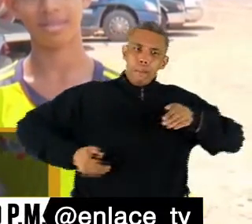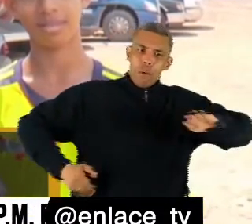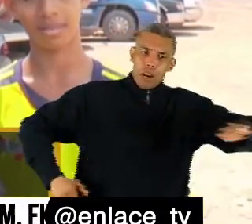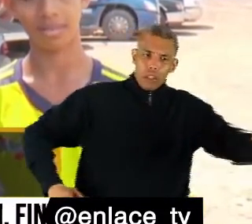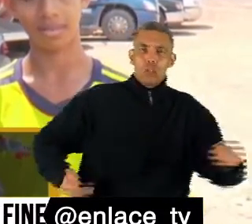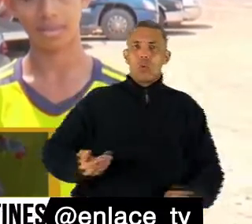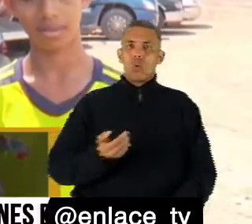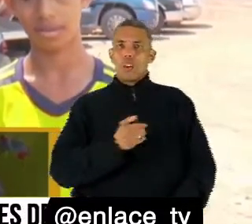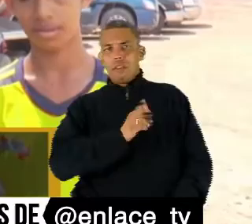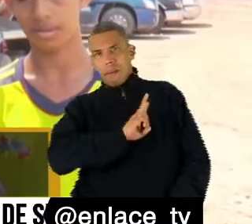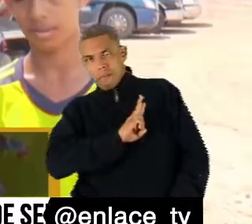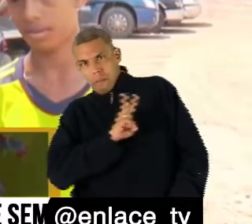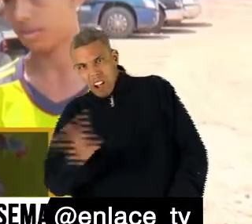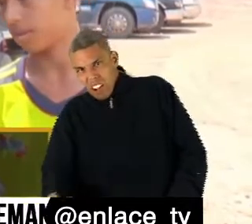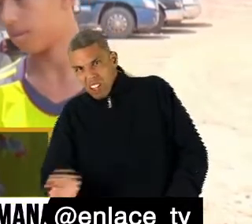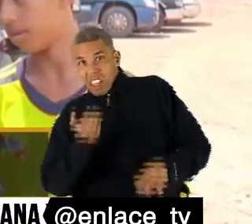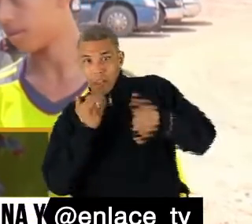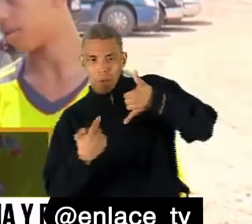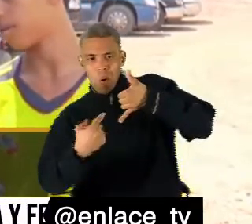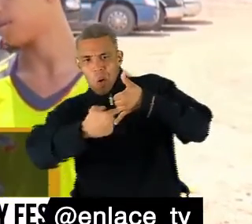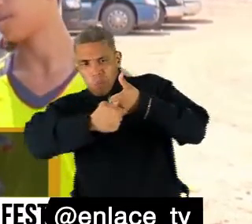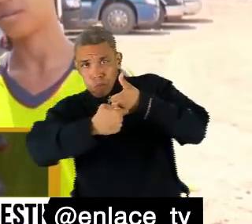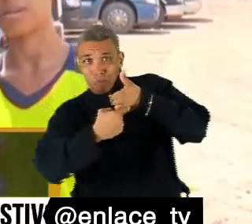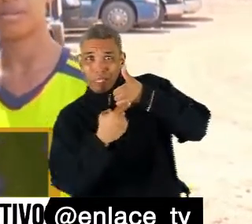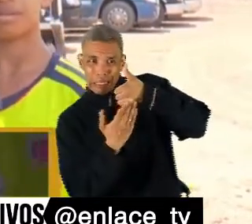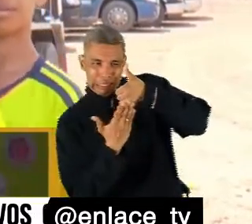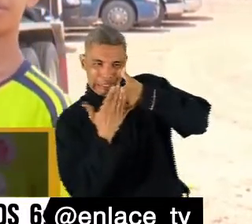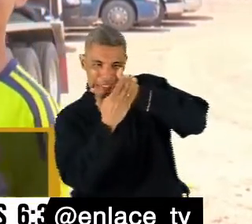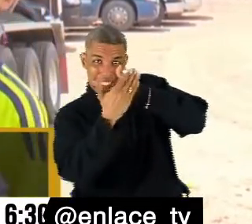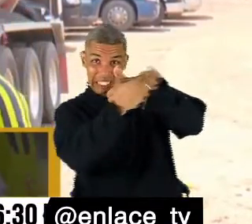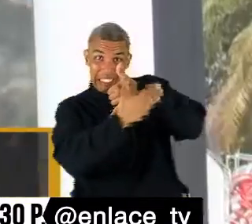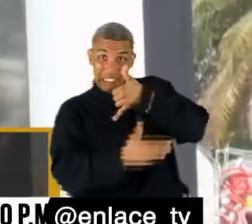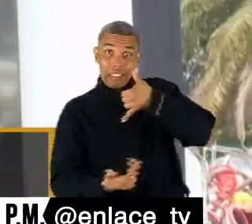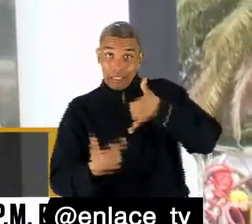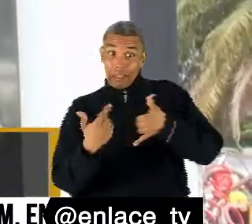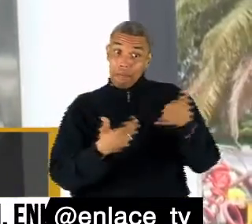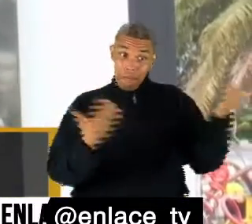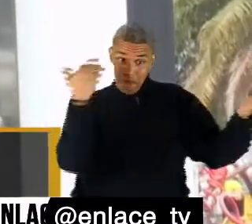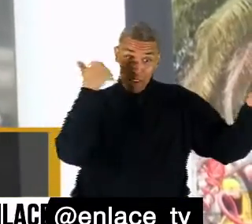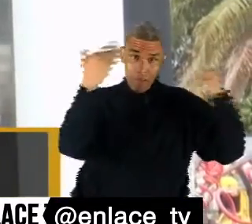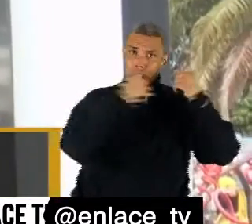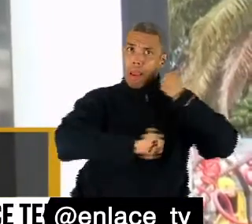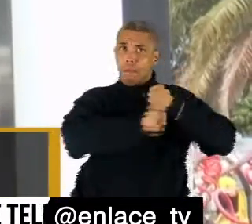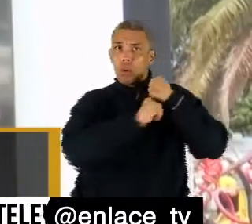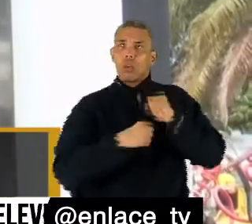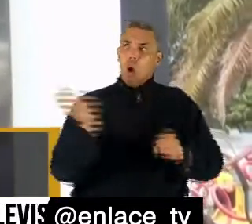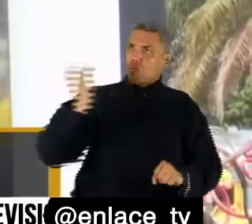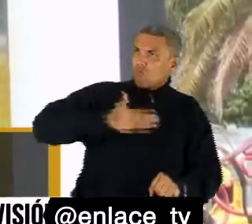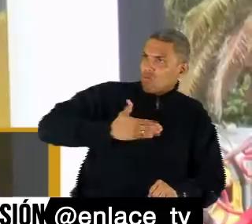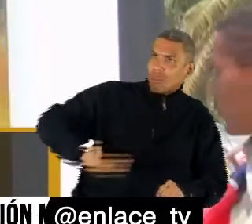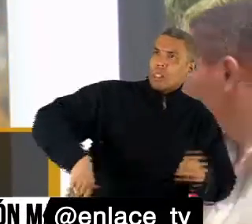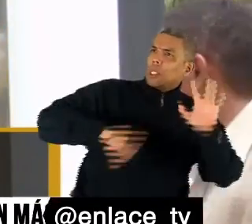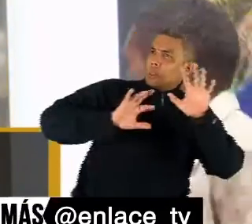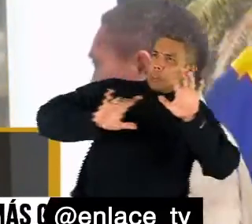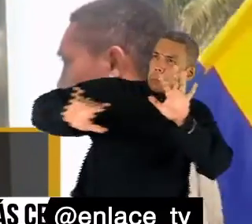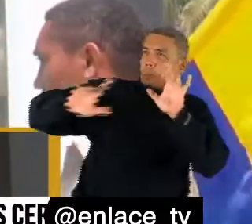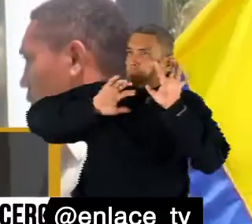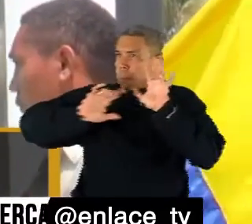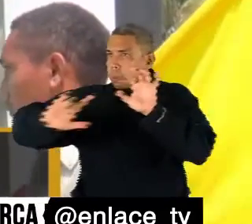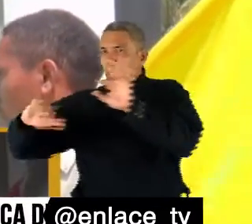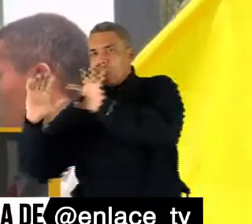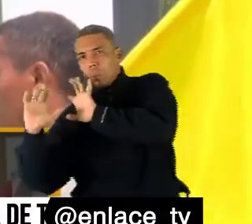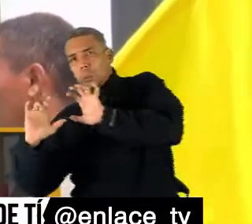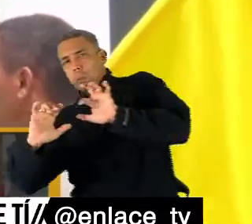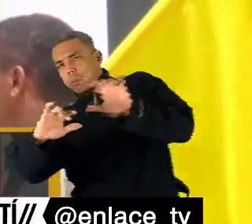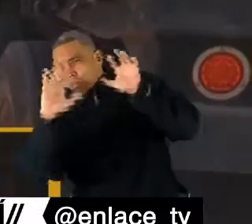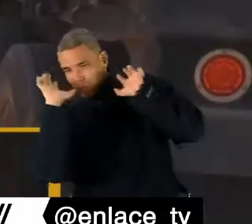del Cauca, que empiecen como a reaccionar. Estamos esperando también qué sucede con el